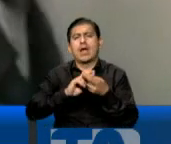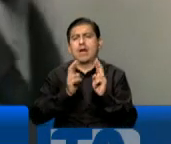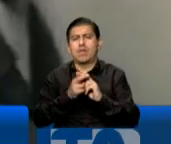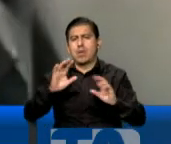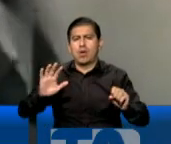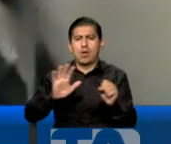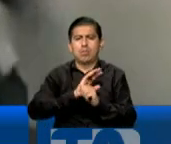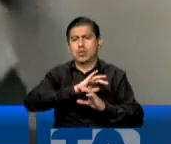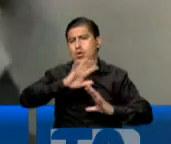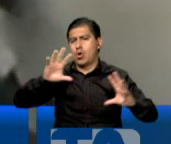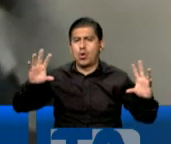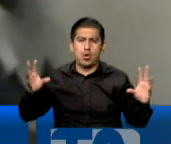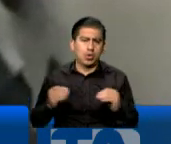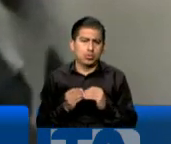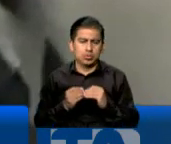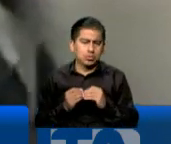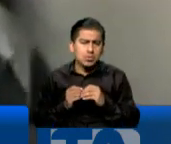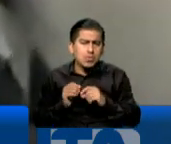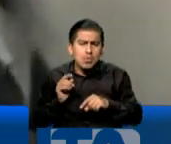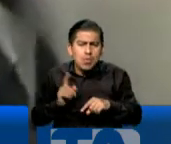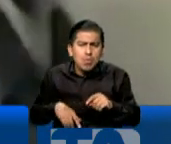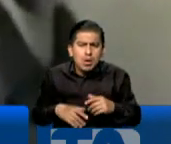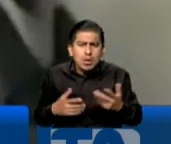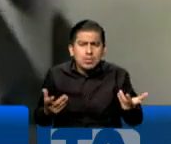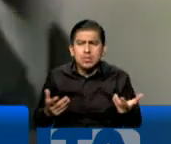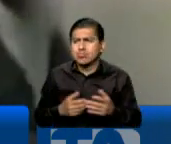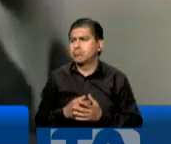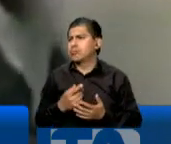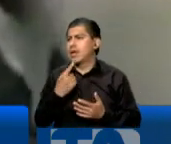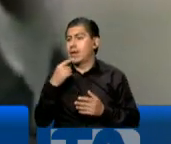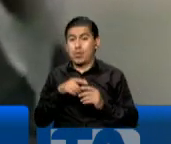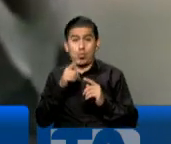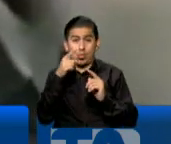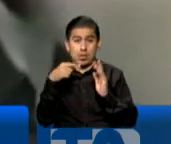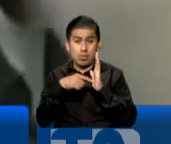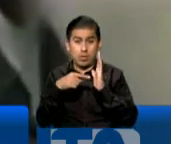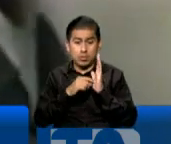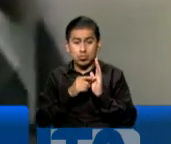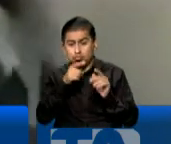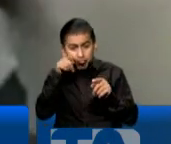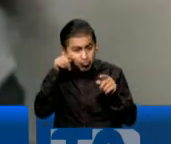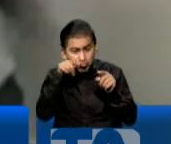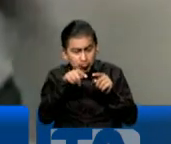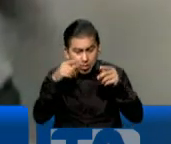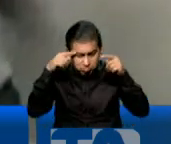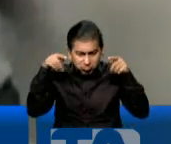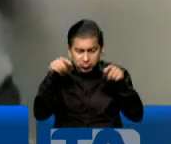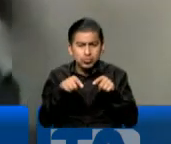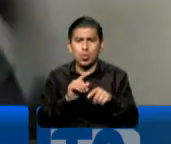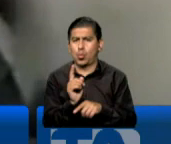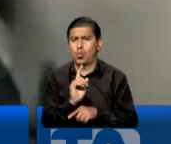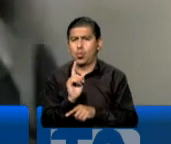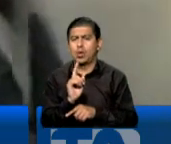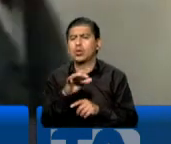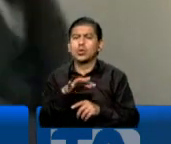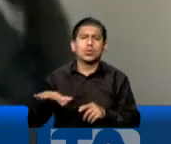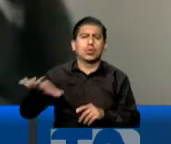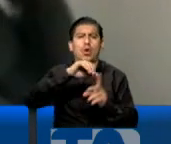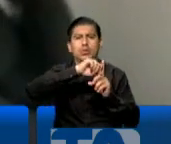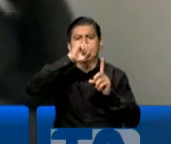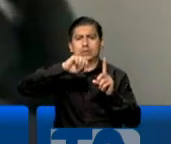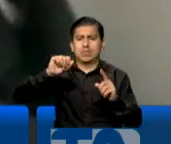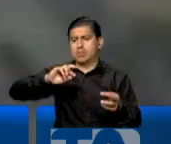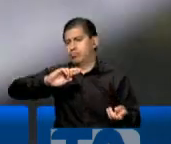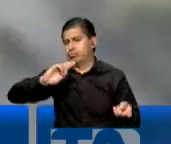integral, no hay cómo restringir la discusión a si tiene que aumentar un impuesto o no aumentar, es todo el sistema lo que